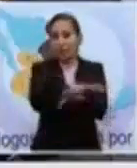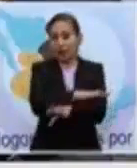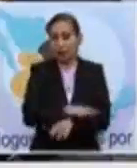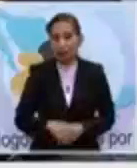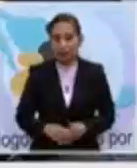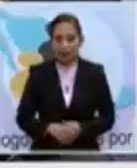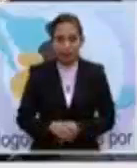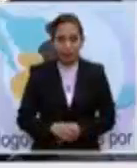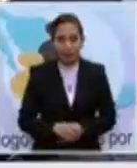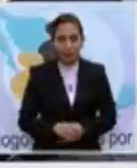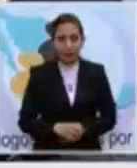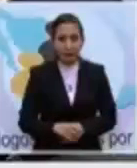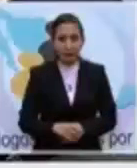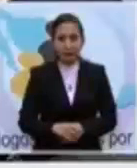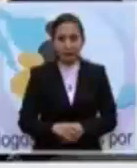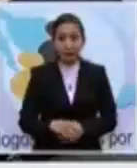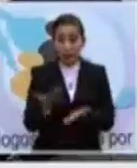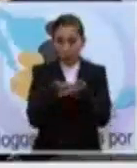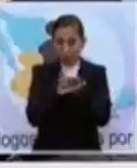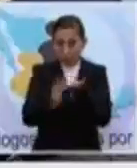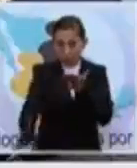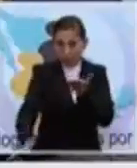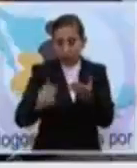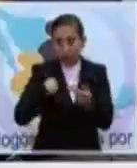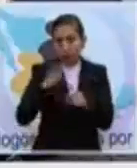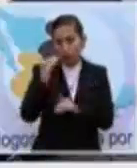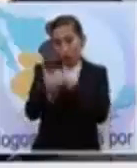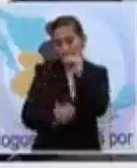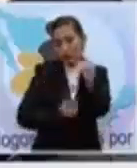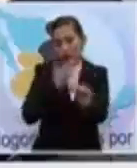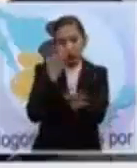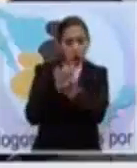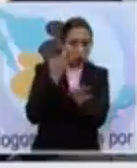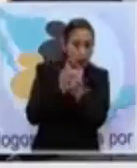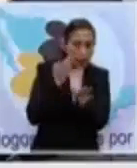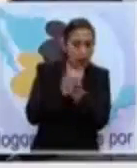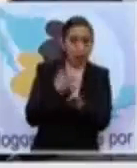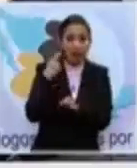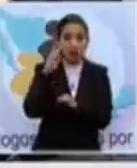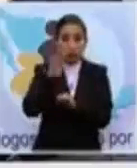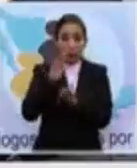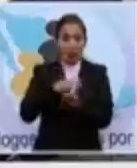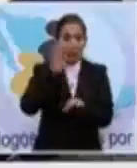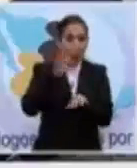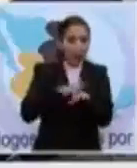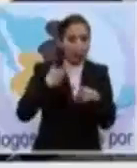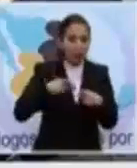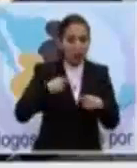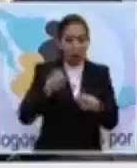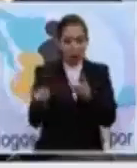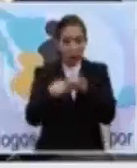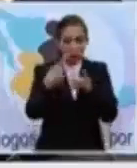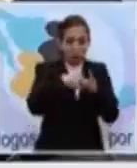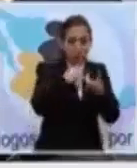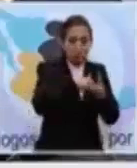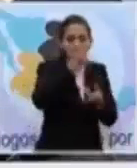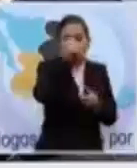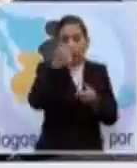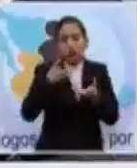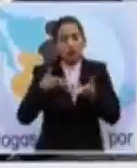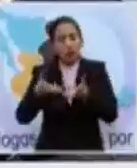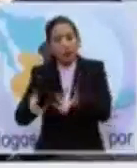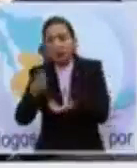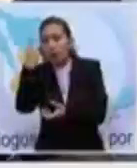cambio? Aparte, por lo que se ha avanzado hasta ahora sobre universalidad, ¿qué otras líneas de acción